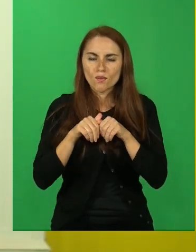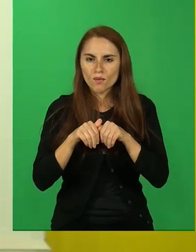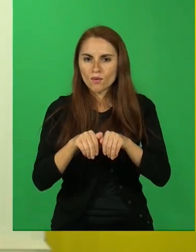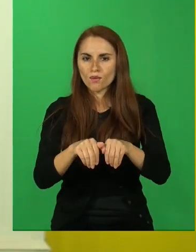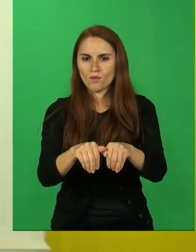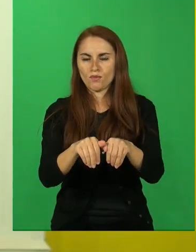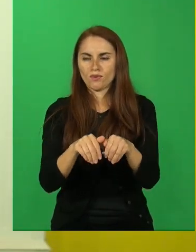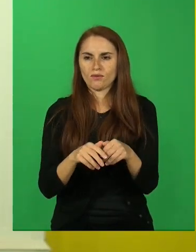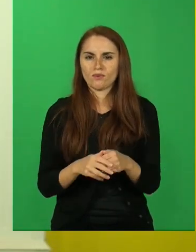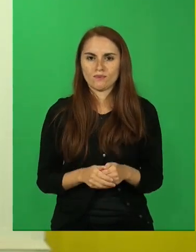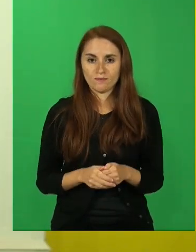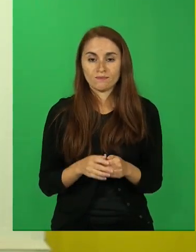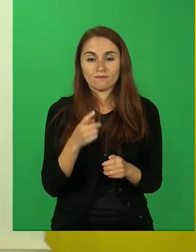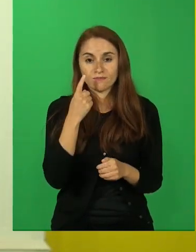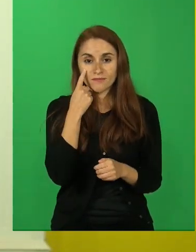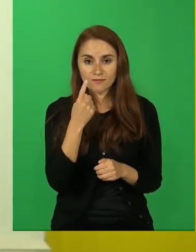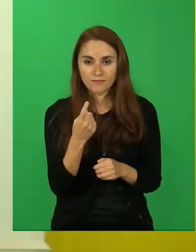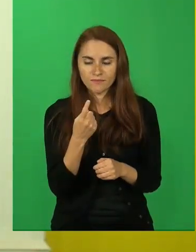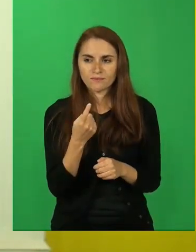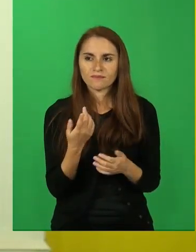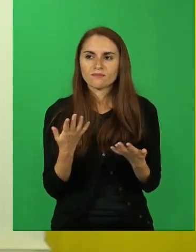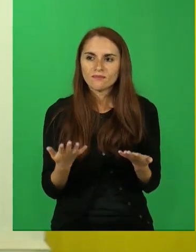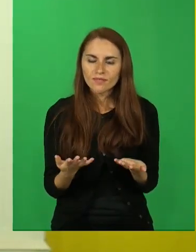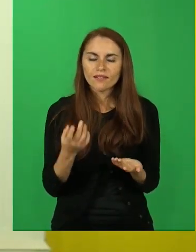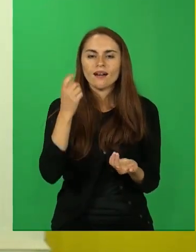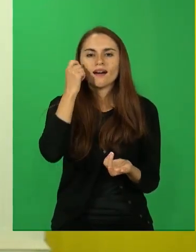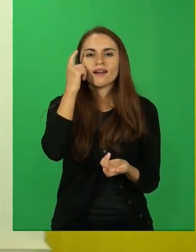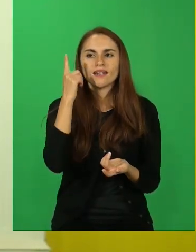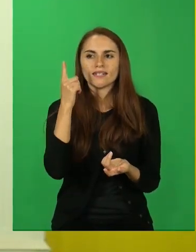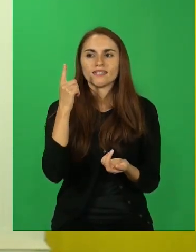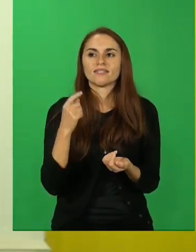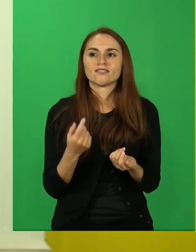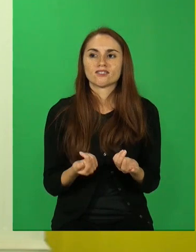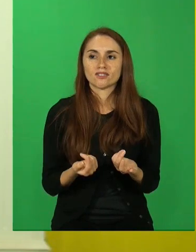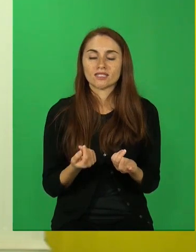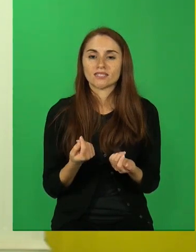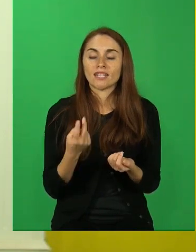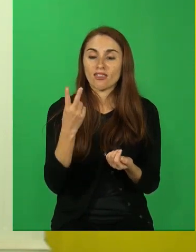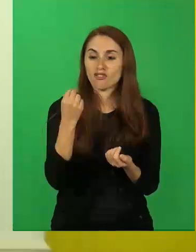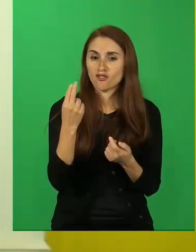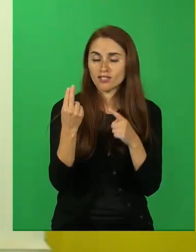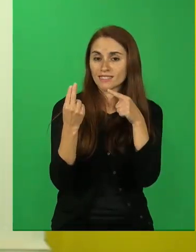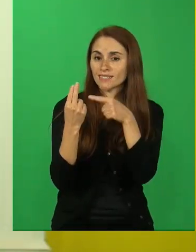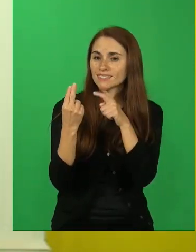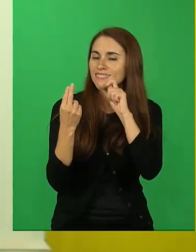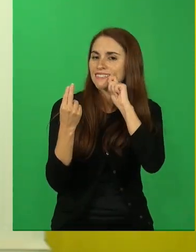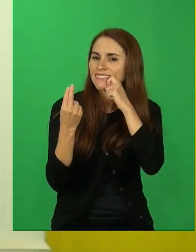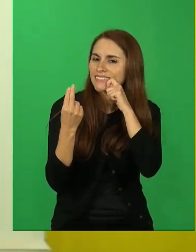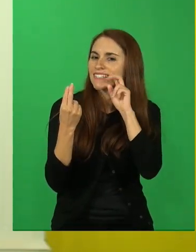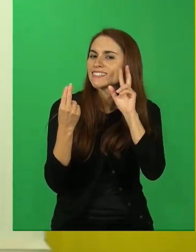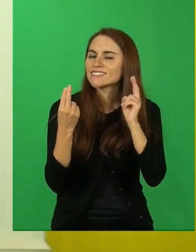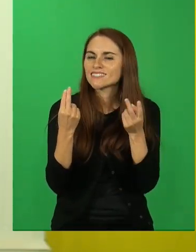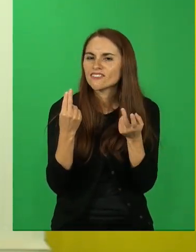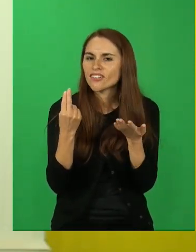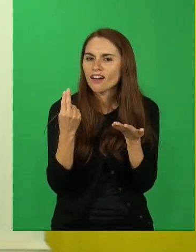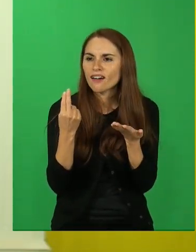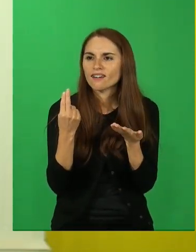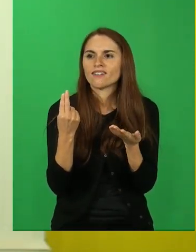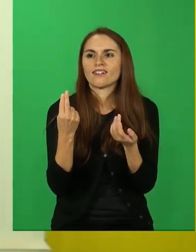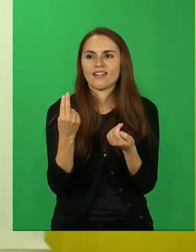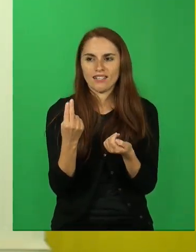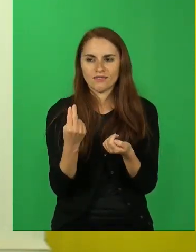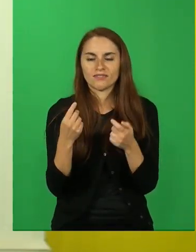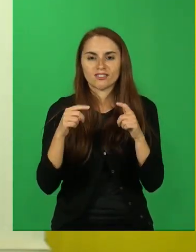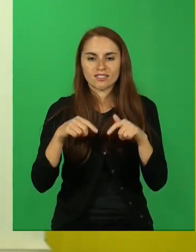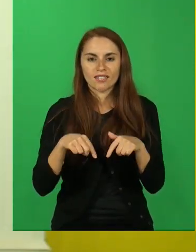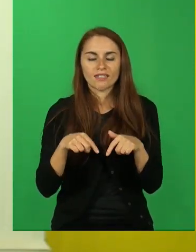nuevamente los buses, en qué horario. Entonces ese 12 que te dio como resultado tiene en